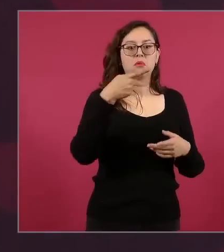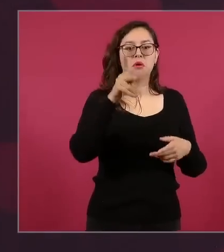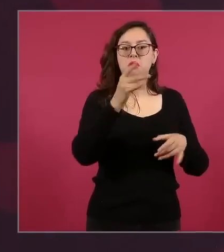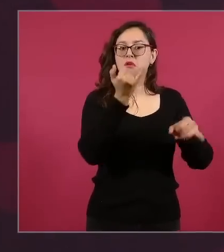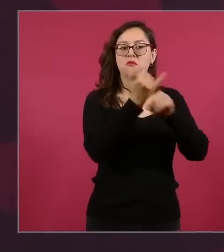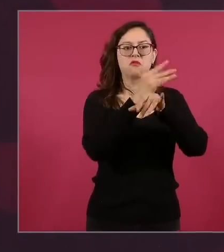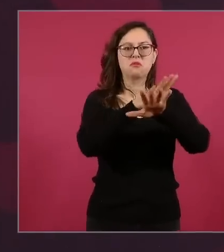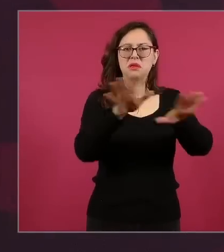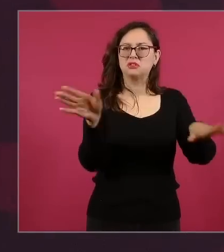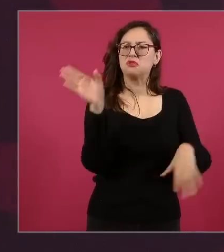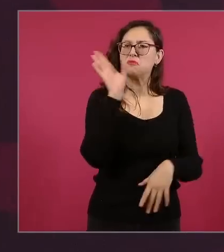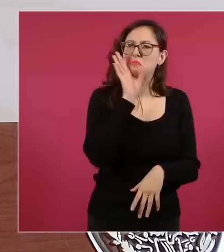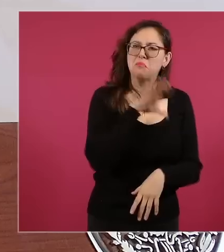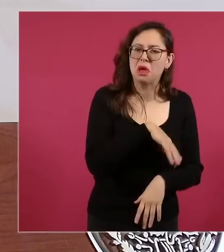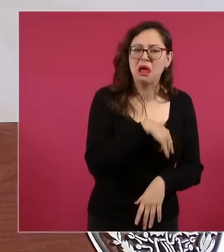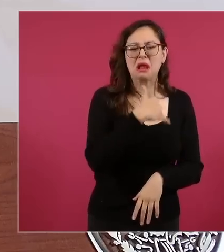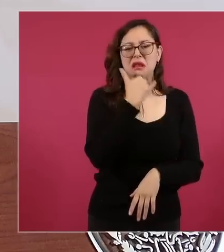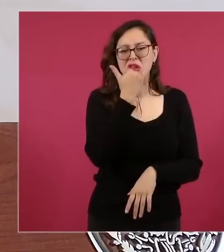cometen muchos errores